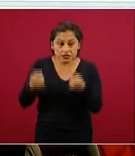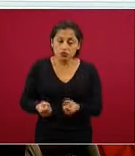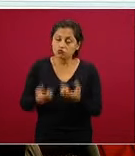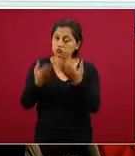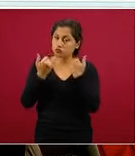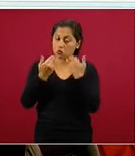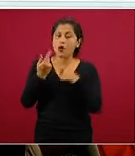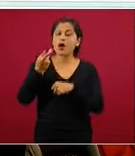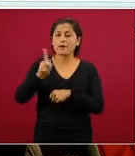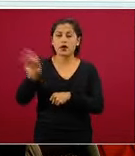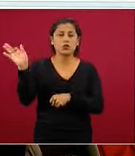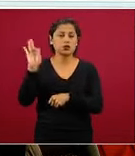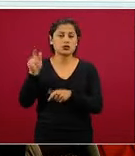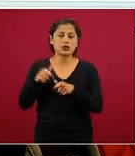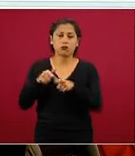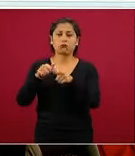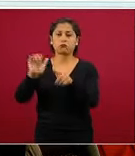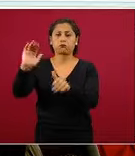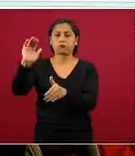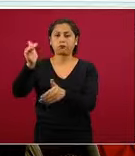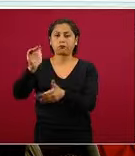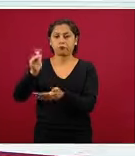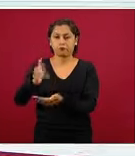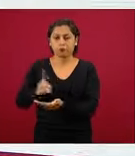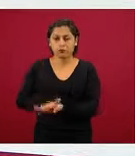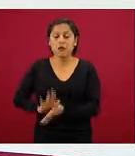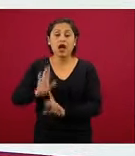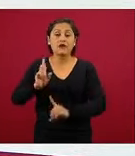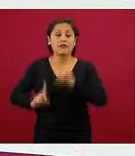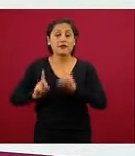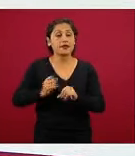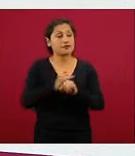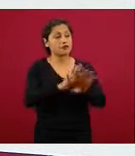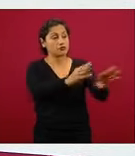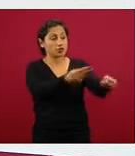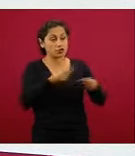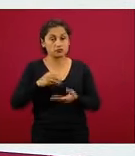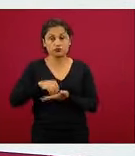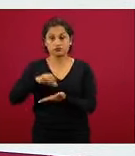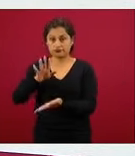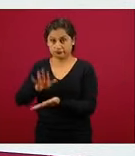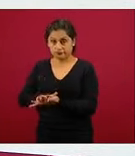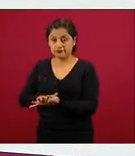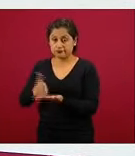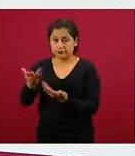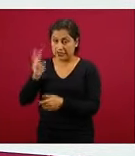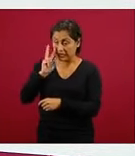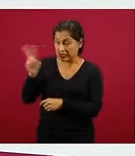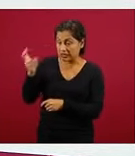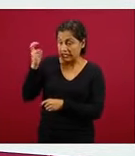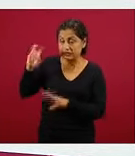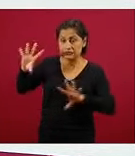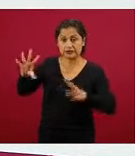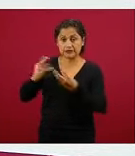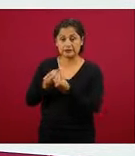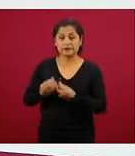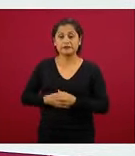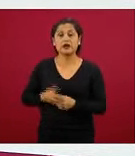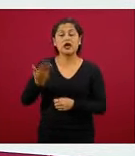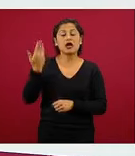va a reducir, esto depende de la incorporación de resultados de confirmación. En este caso son los casos estimados. La semana